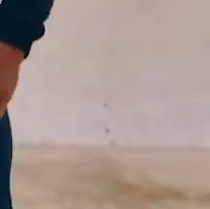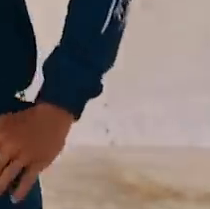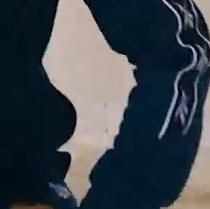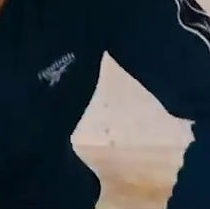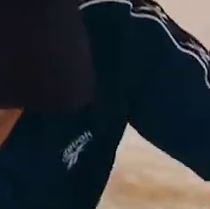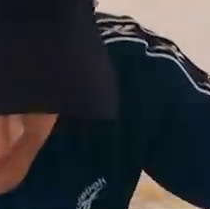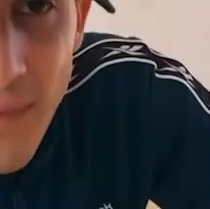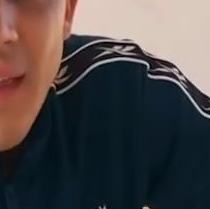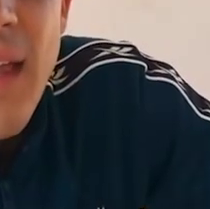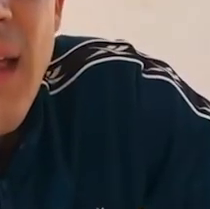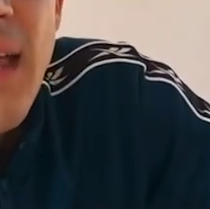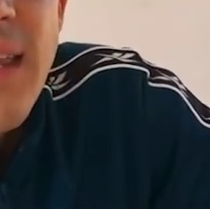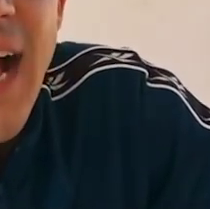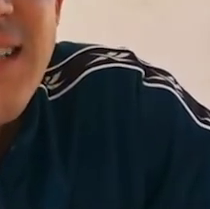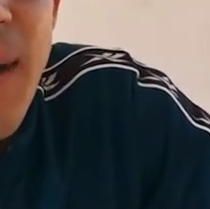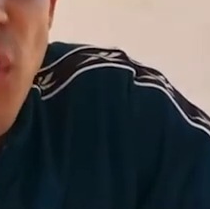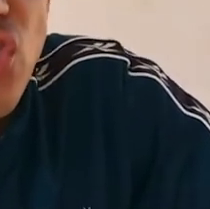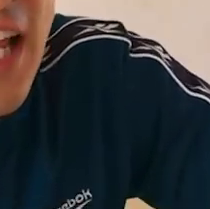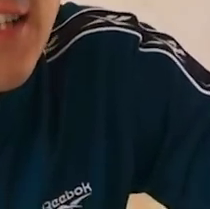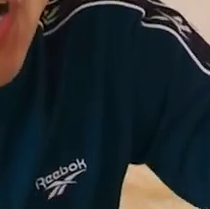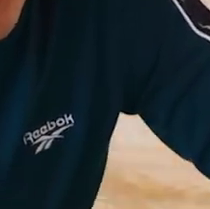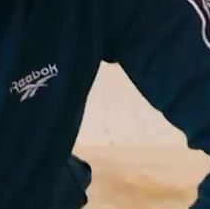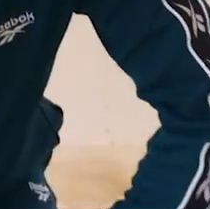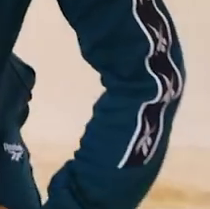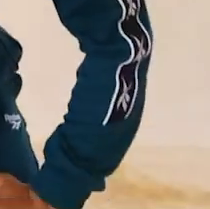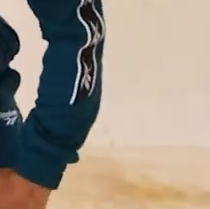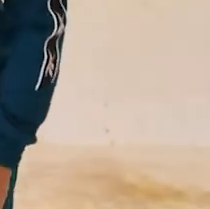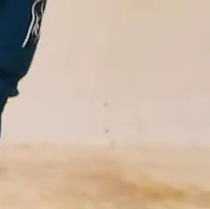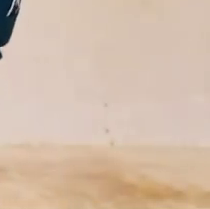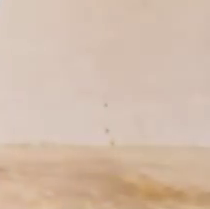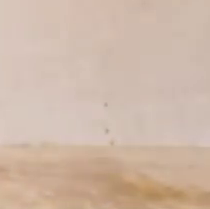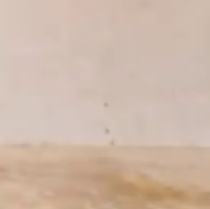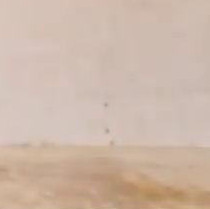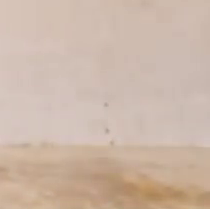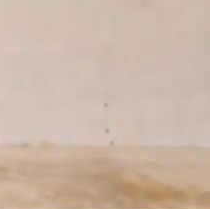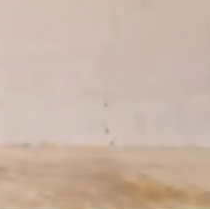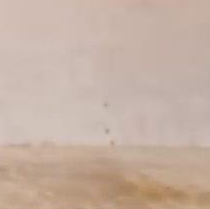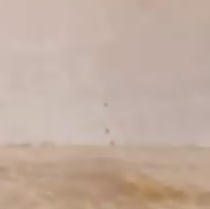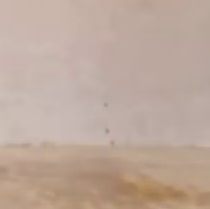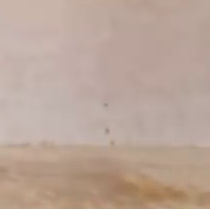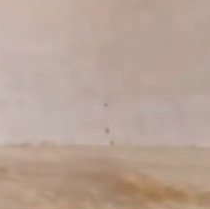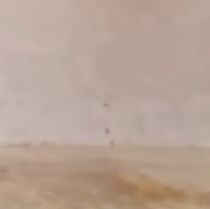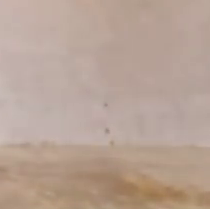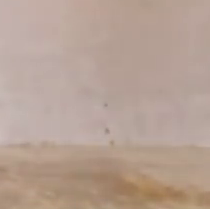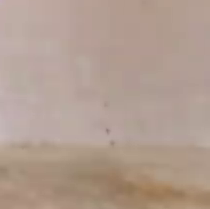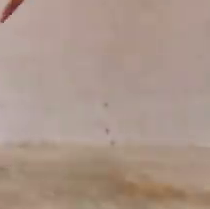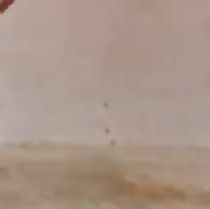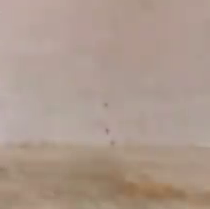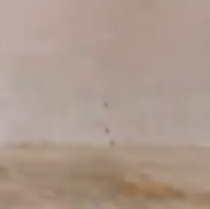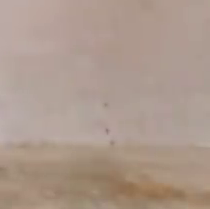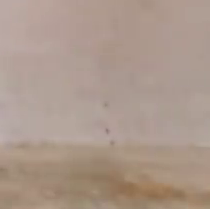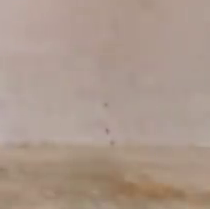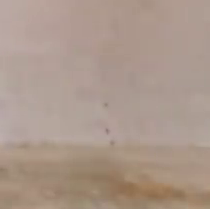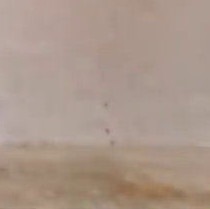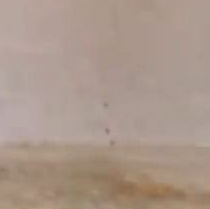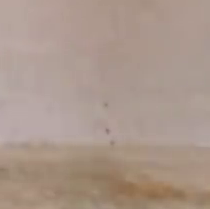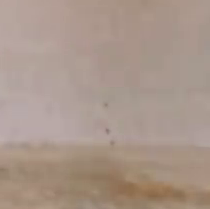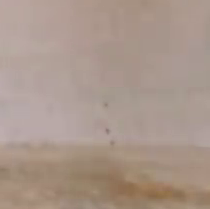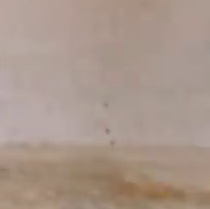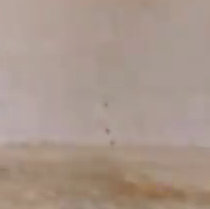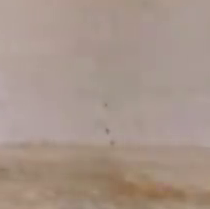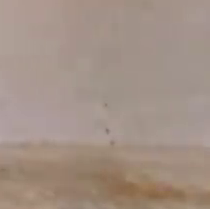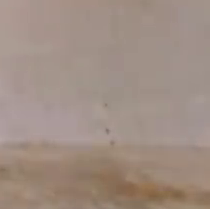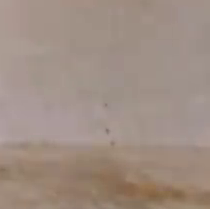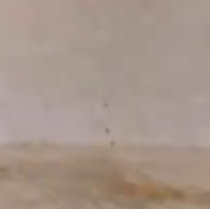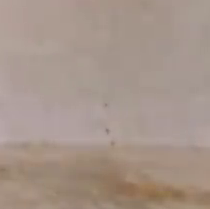Y ahora sí, ya estamos listos para comenzar. Vamos a empezar con este que yo le llamo hip